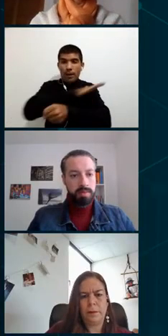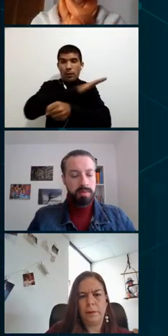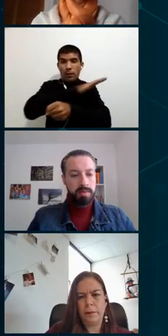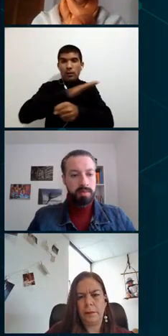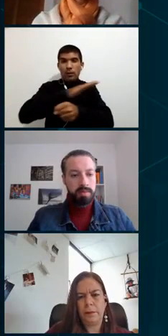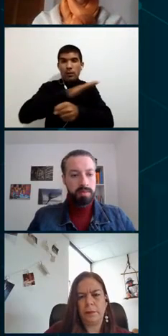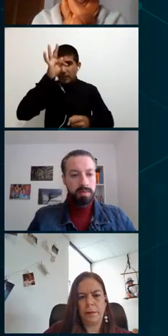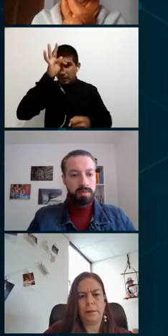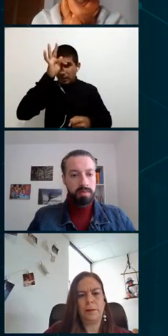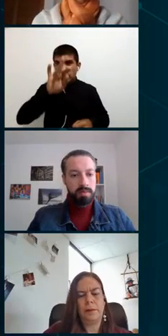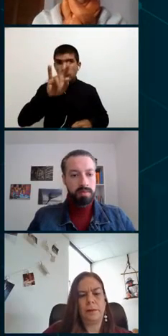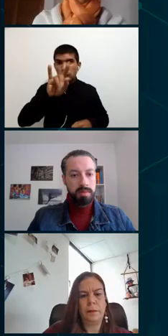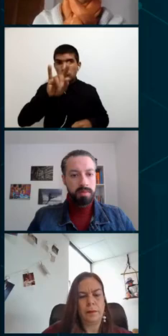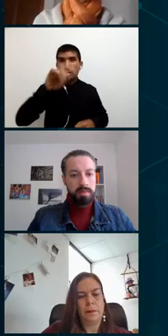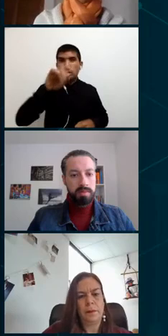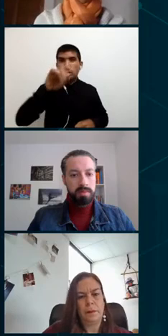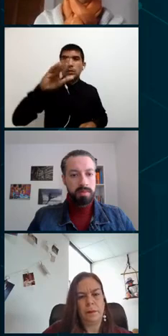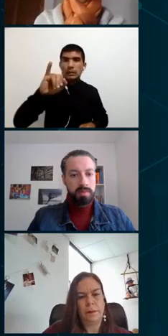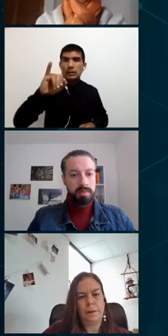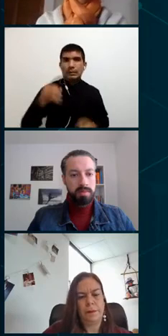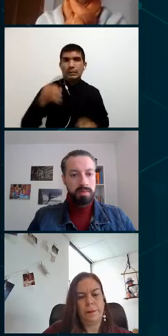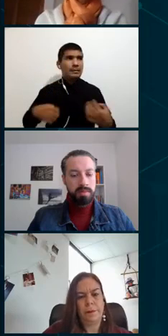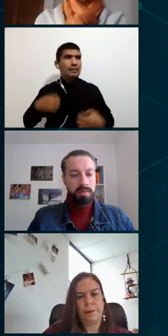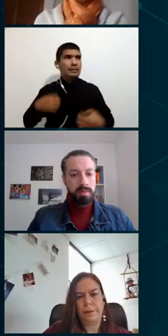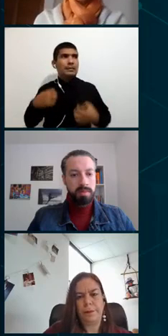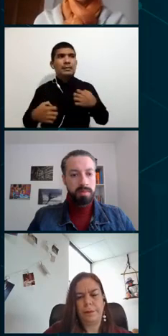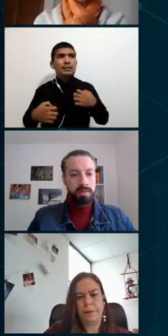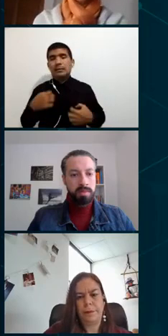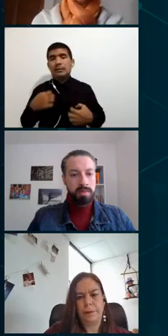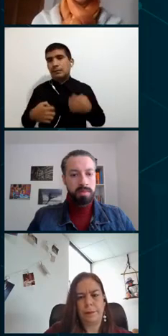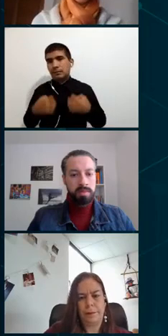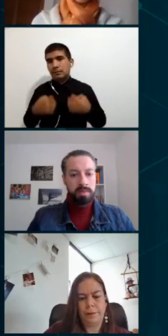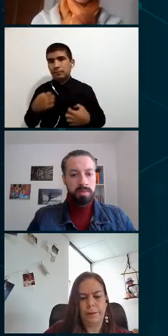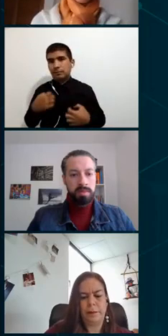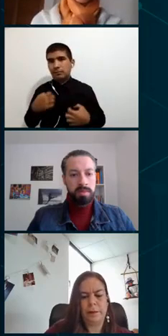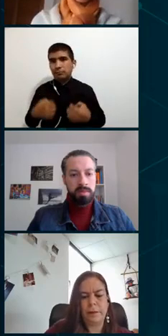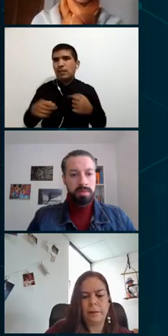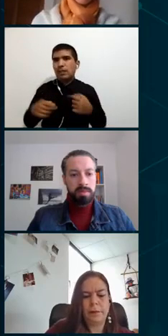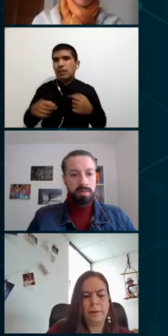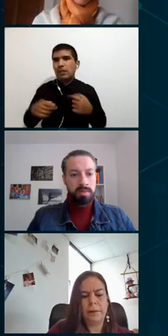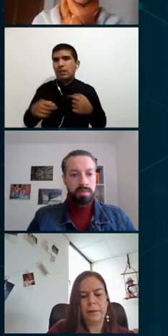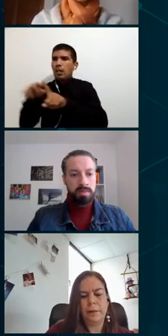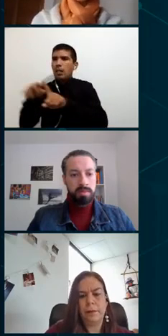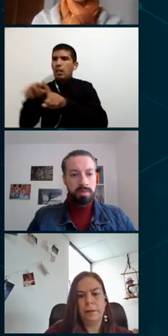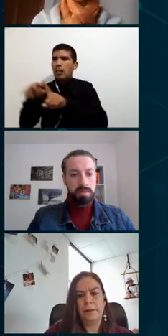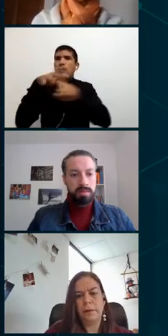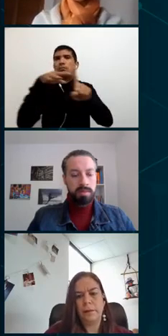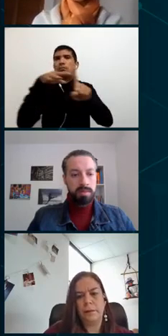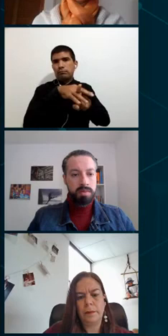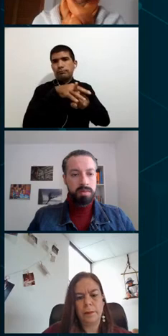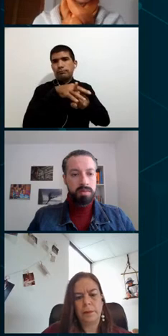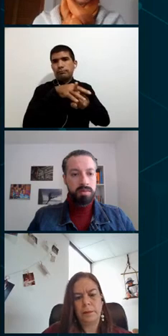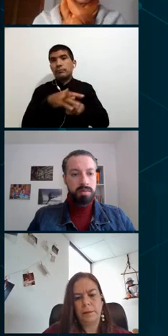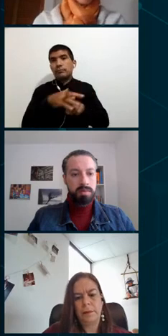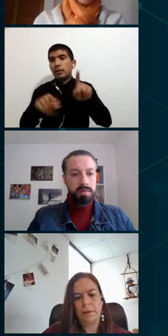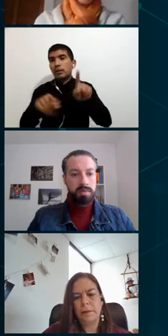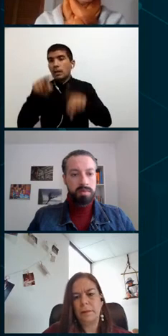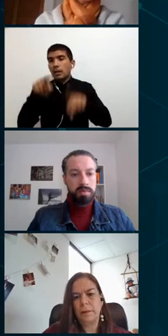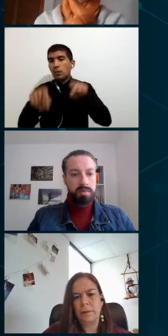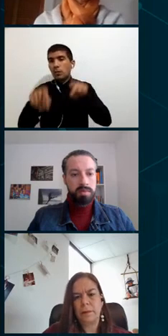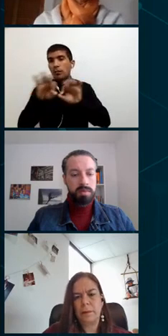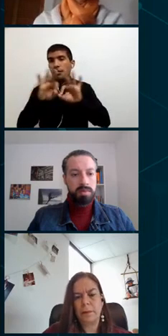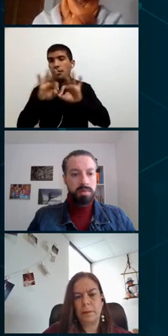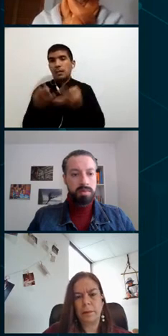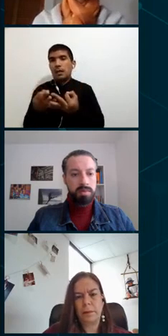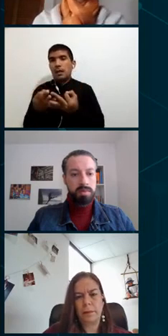asustado y de alguna forma afectado. Yo no sé si ustedes han perdido seres queridos en estas circunstancias, pero yo sí